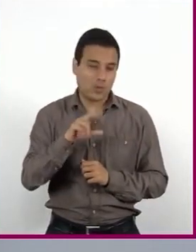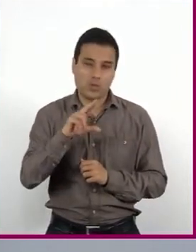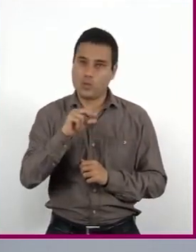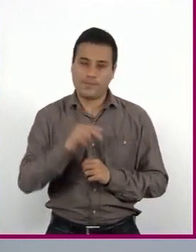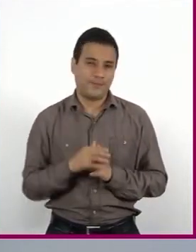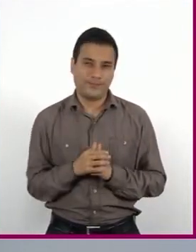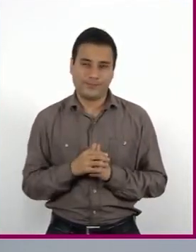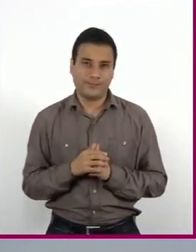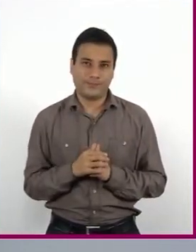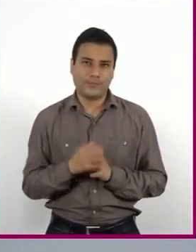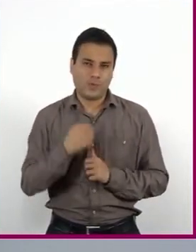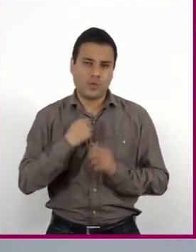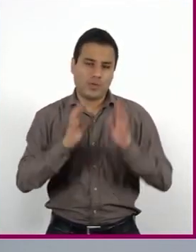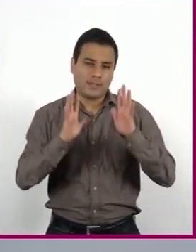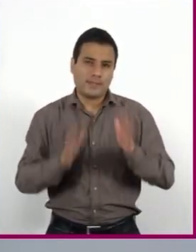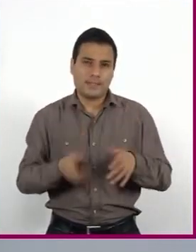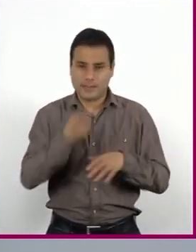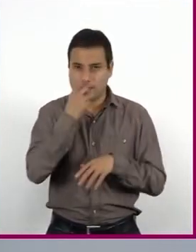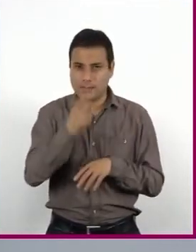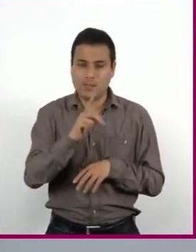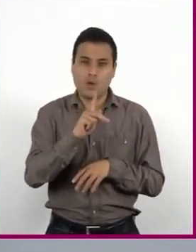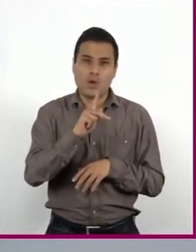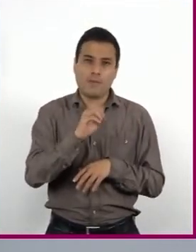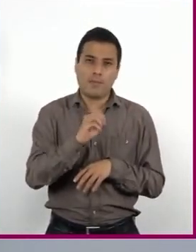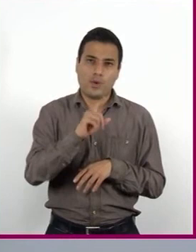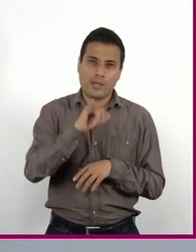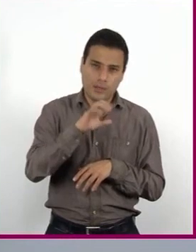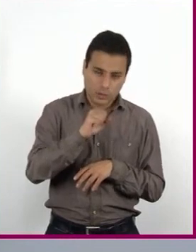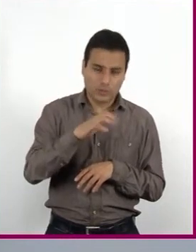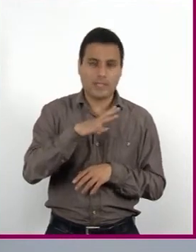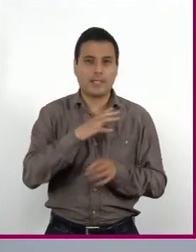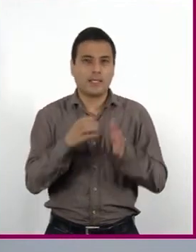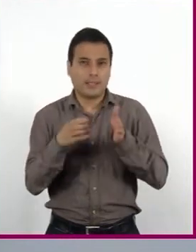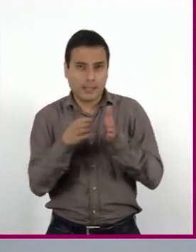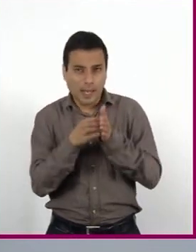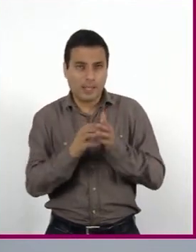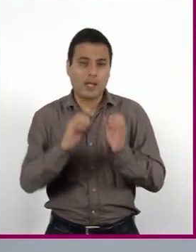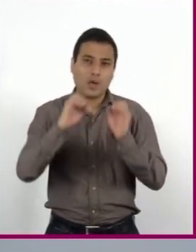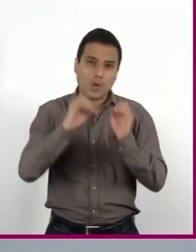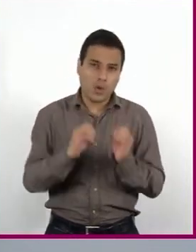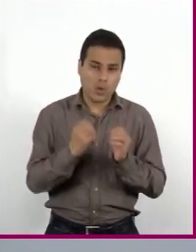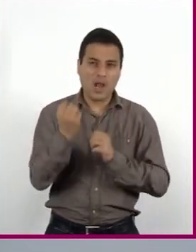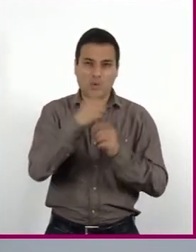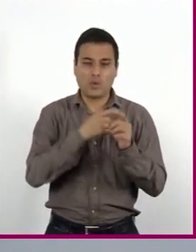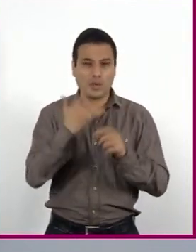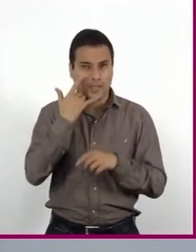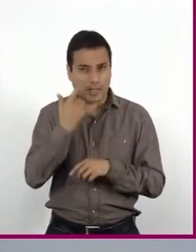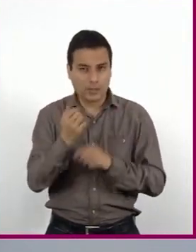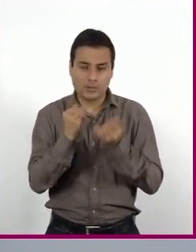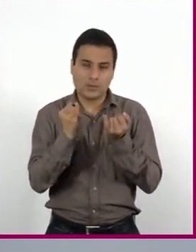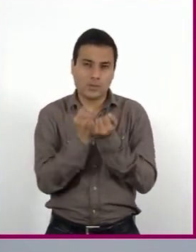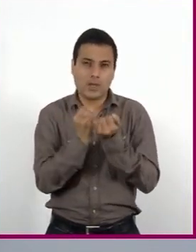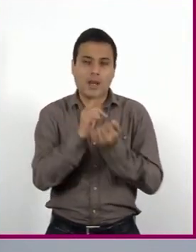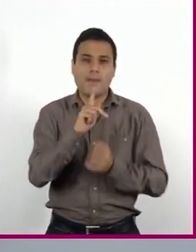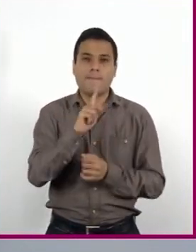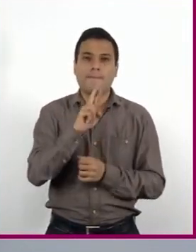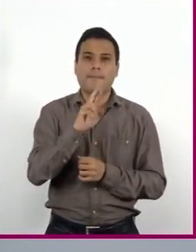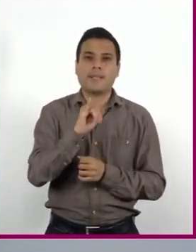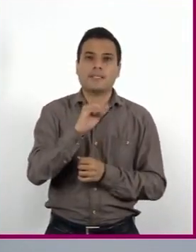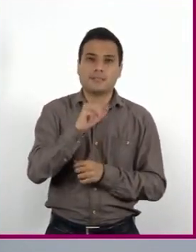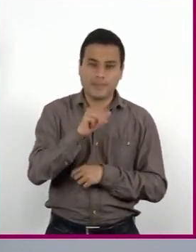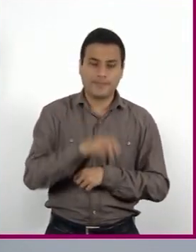Hemos hablado de los poliedros regulares, como el cubo, y de irregulares, como los prismas rectos. Los hemos